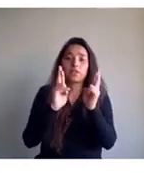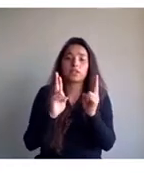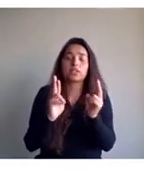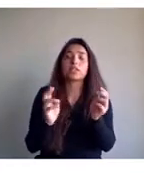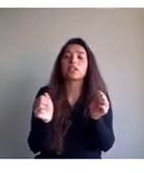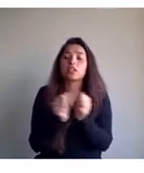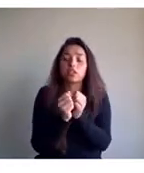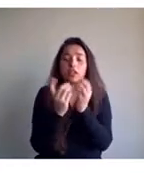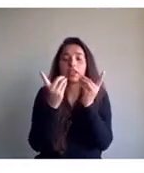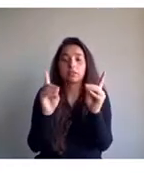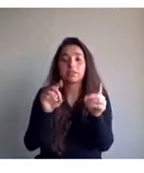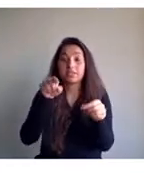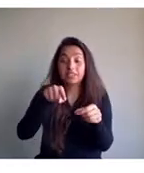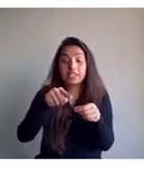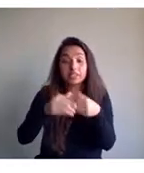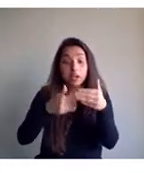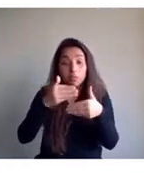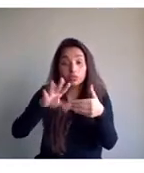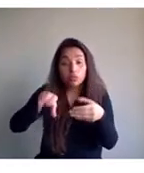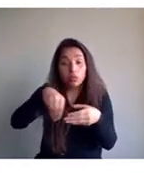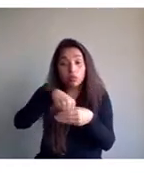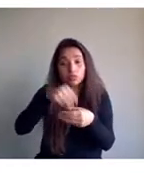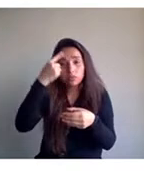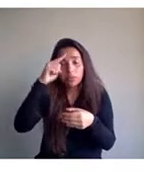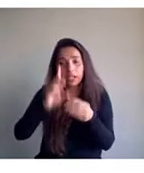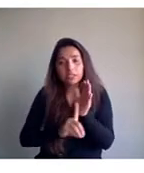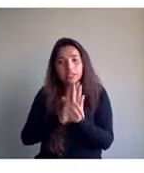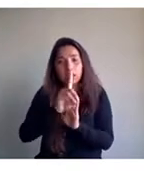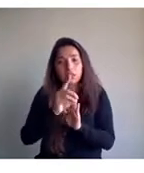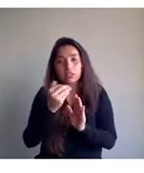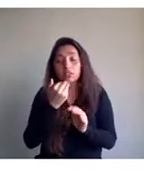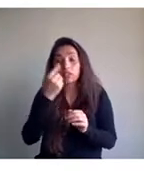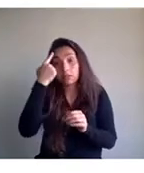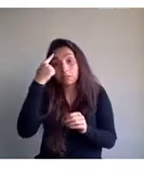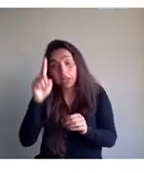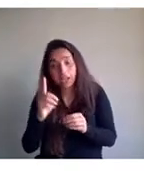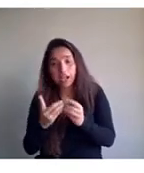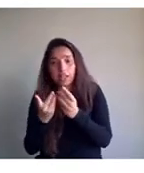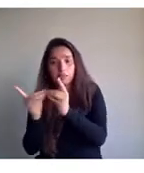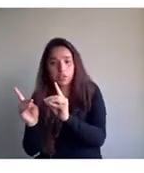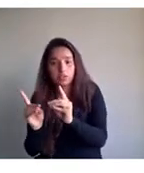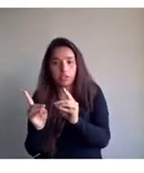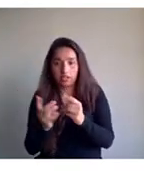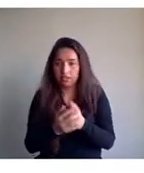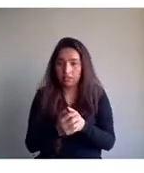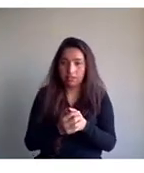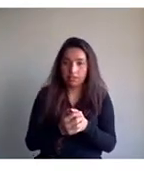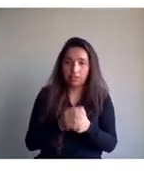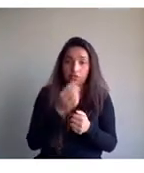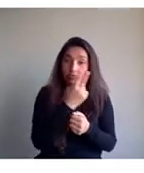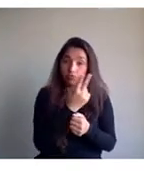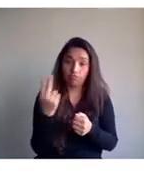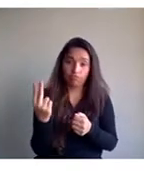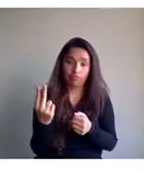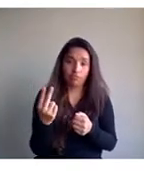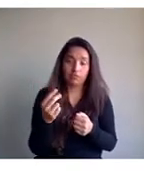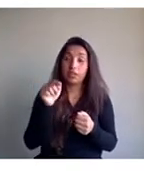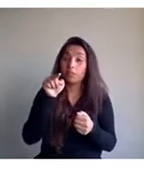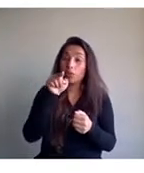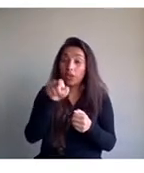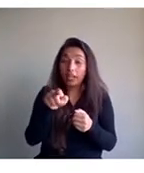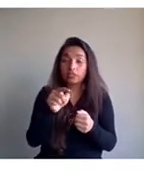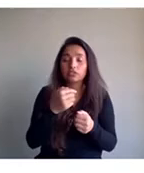la discusión es clave para el desarrollo y para la democracia es lo que ha venido haciendo los barrios y por eso para mí es un orgullo